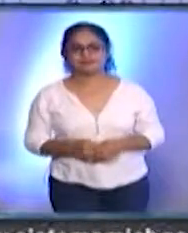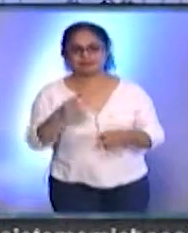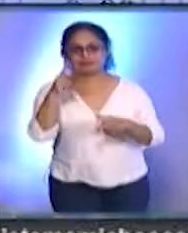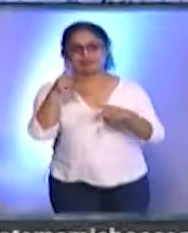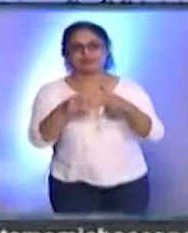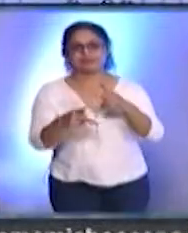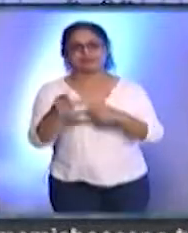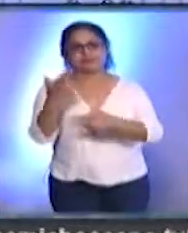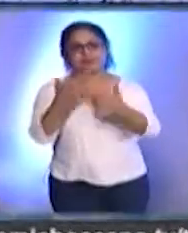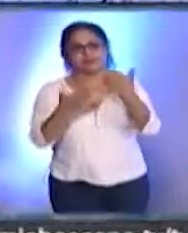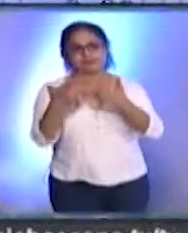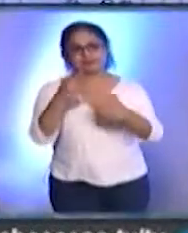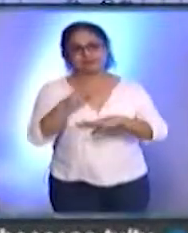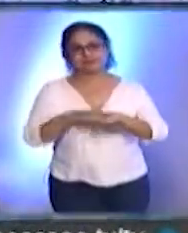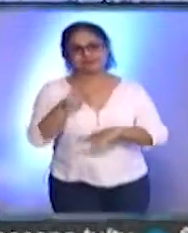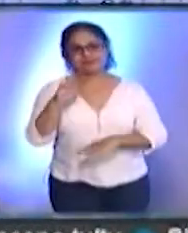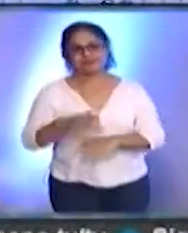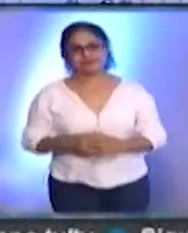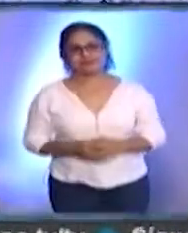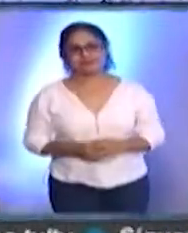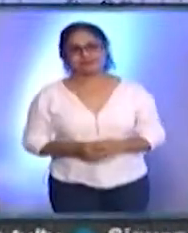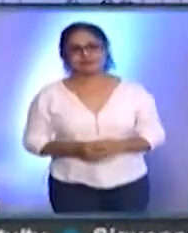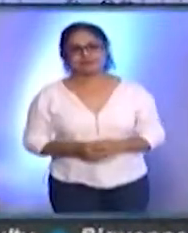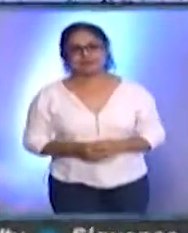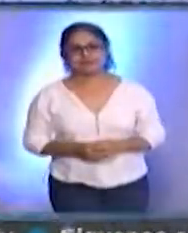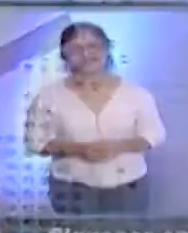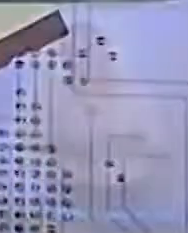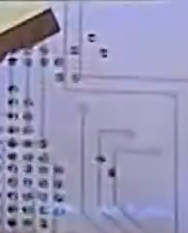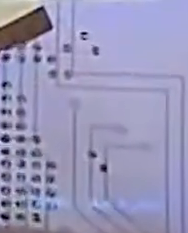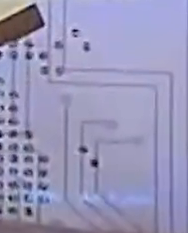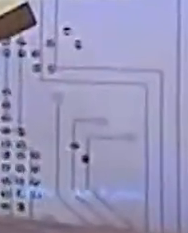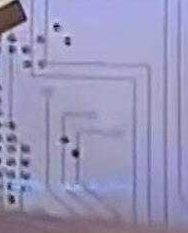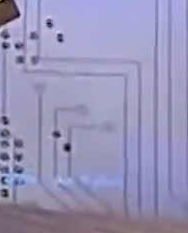Hacemos una pausa, regresamos con más.